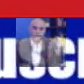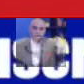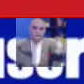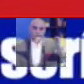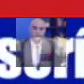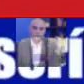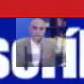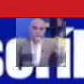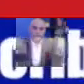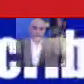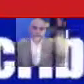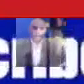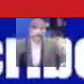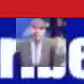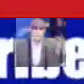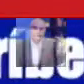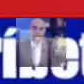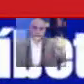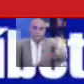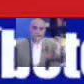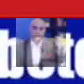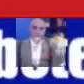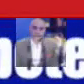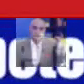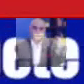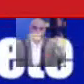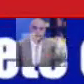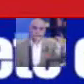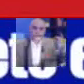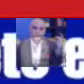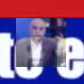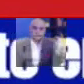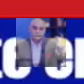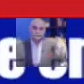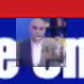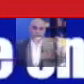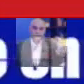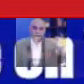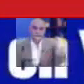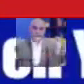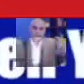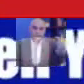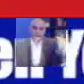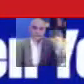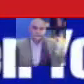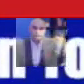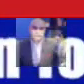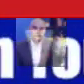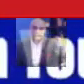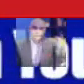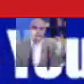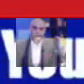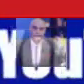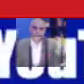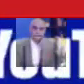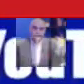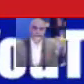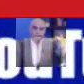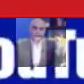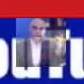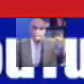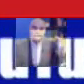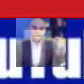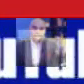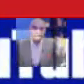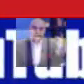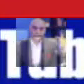Lorenzo Córdoba desde hace años, porque ayer circuló este video que dice: hoy el presidente dejó en